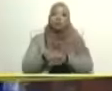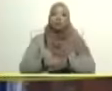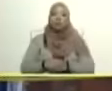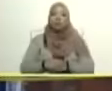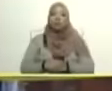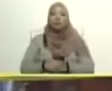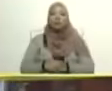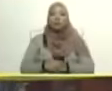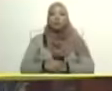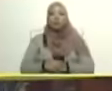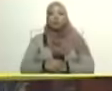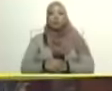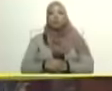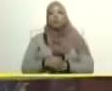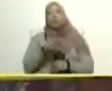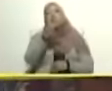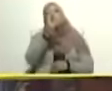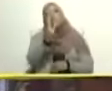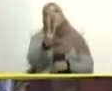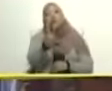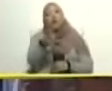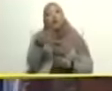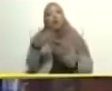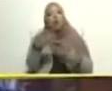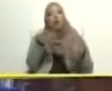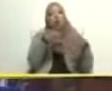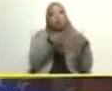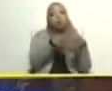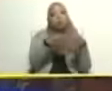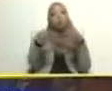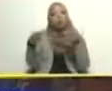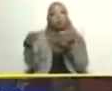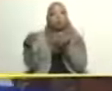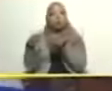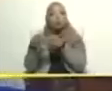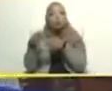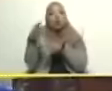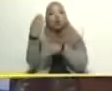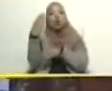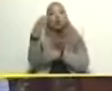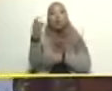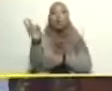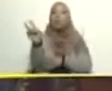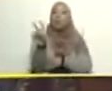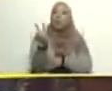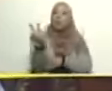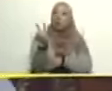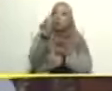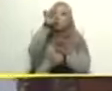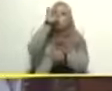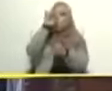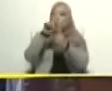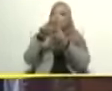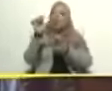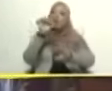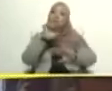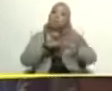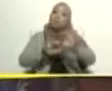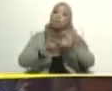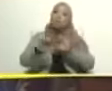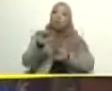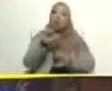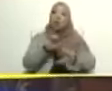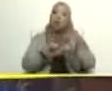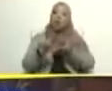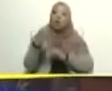beneficiar a sus dos pueblos, el colombiano, el venezolano, y la enorme mezcla que hay